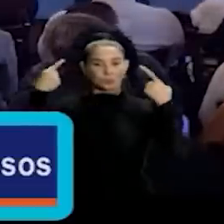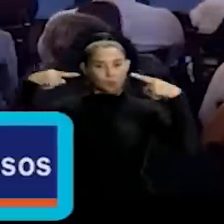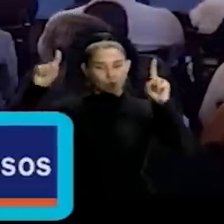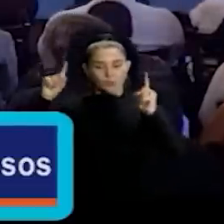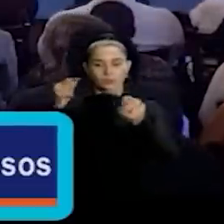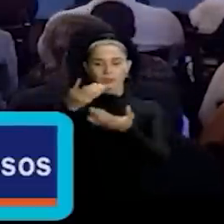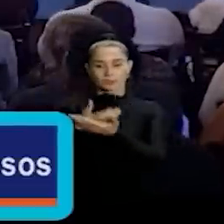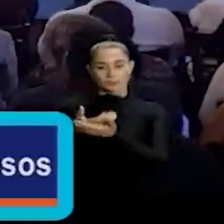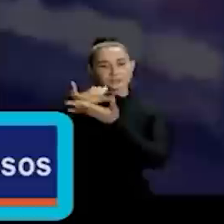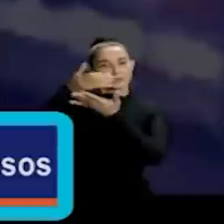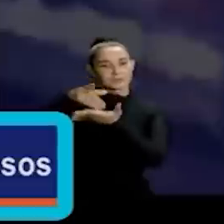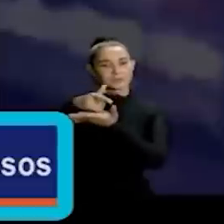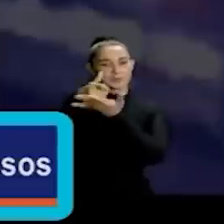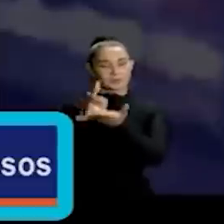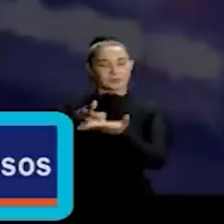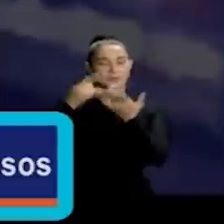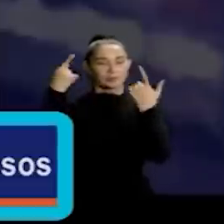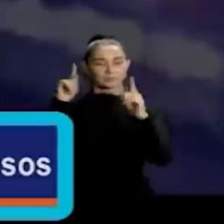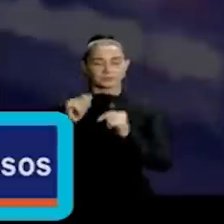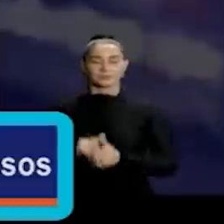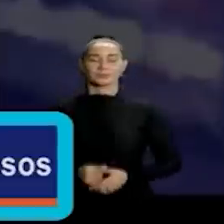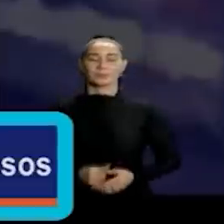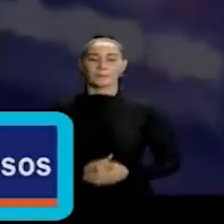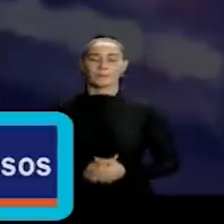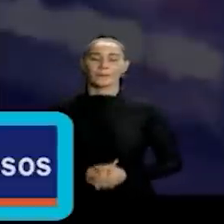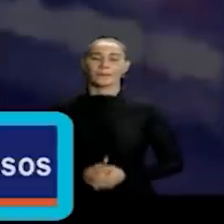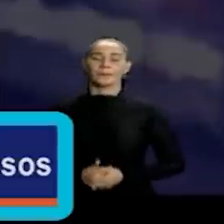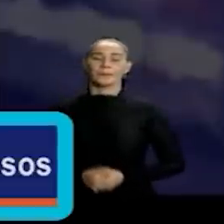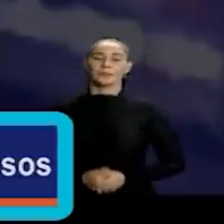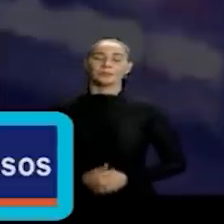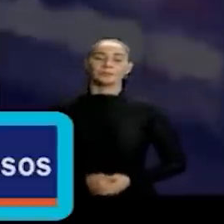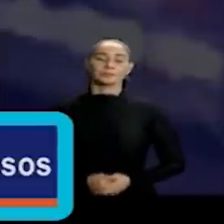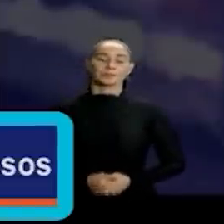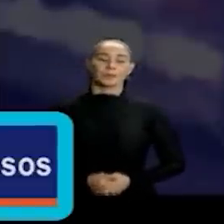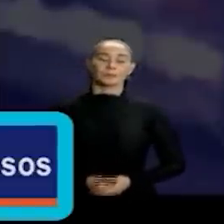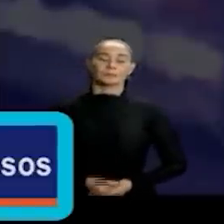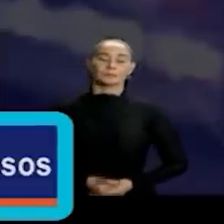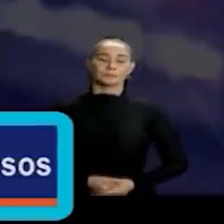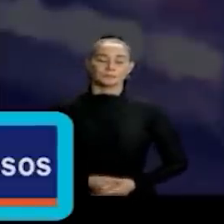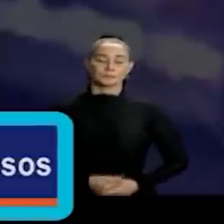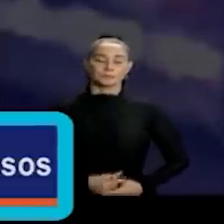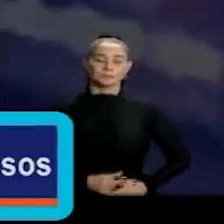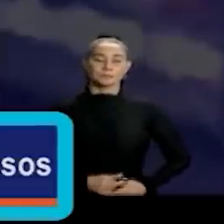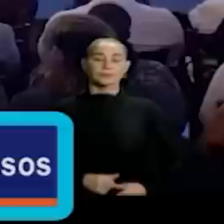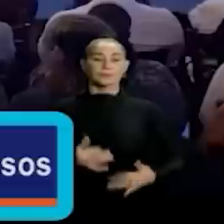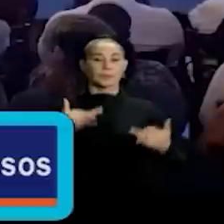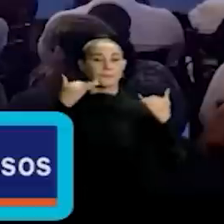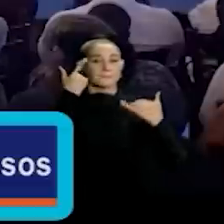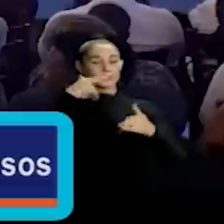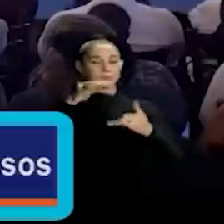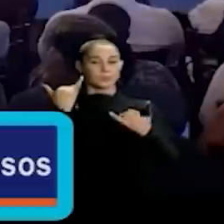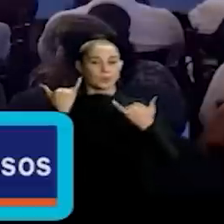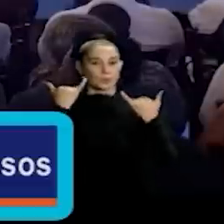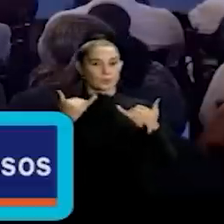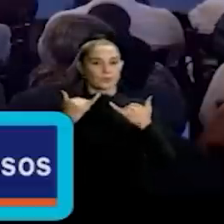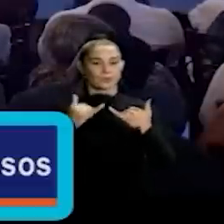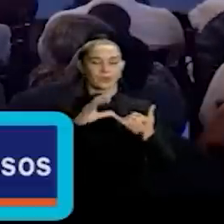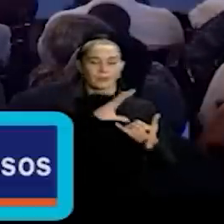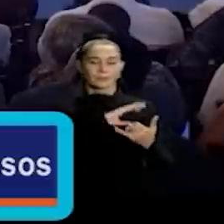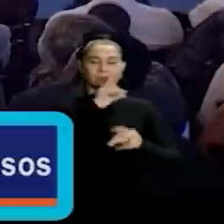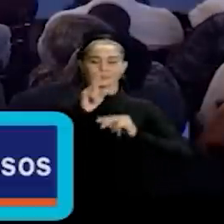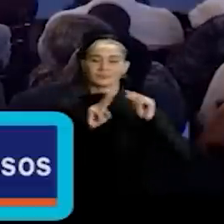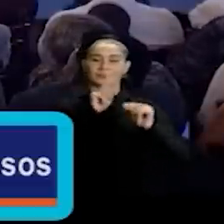logran los objetivos que se le trazan a cada uno. Y por eso, al día de hoy, la